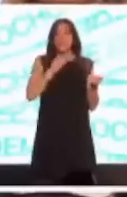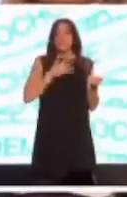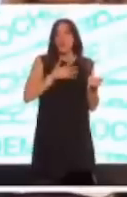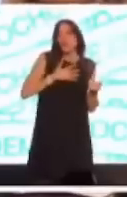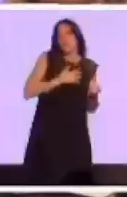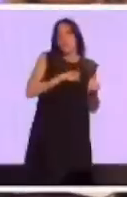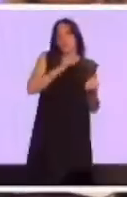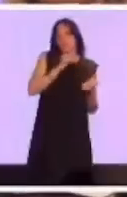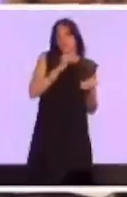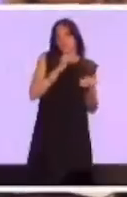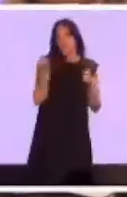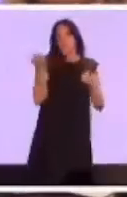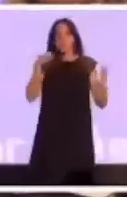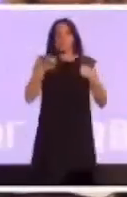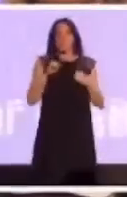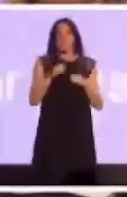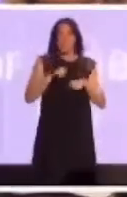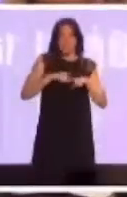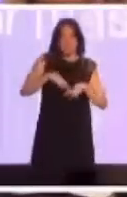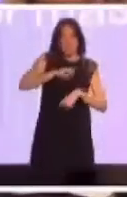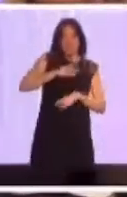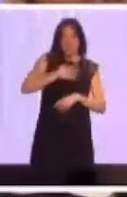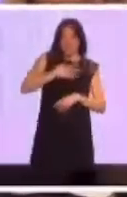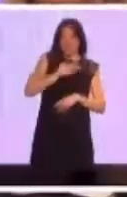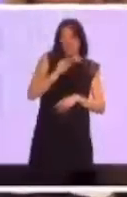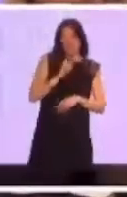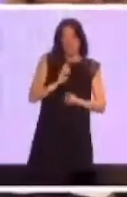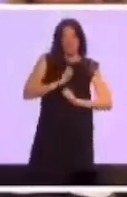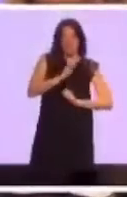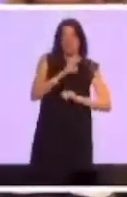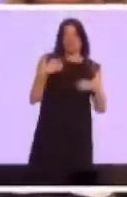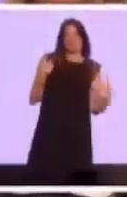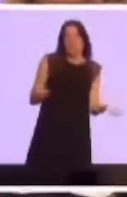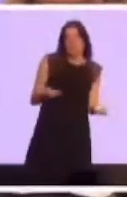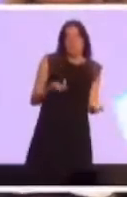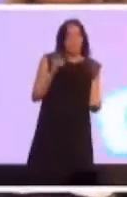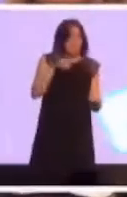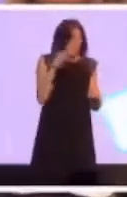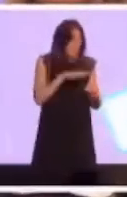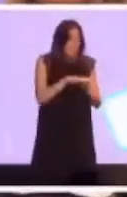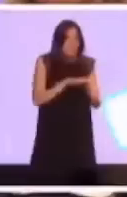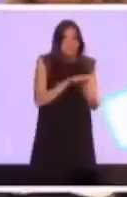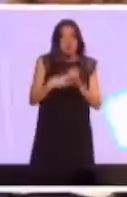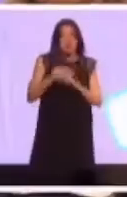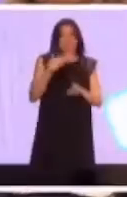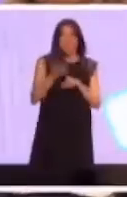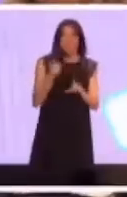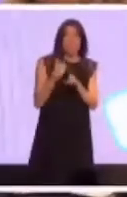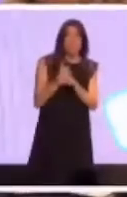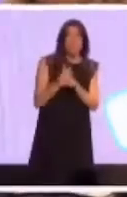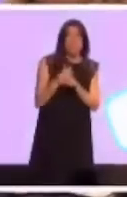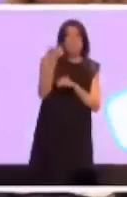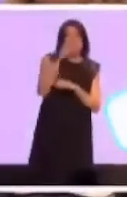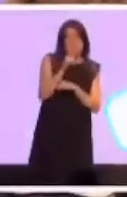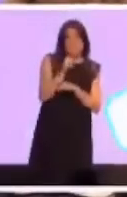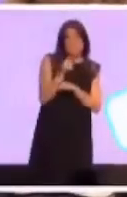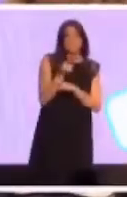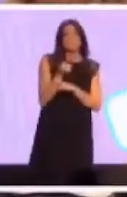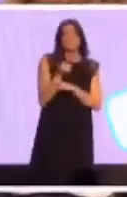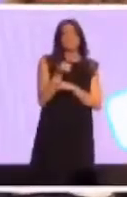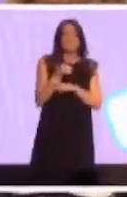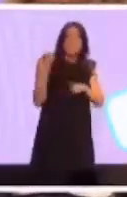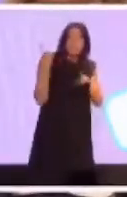qué prácticas sexuales no lo sentimos y va a tocar hablar de violencias machistas ejercidas contra la infancia